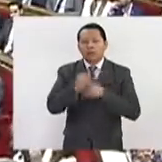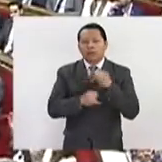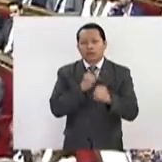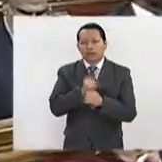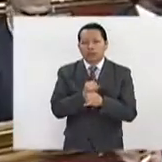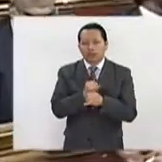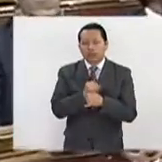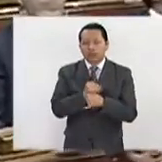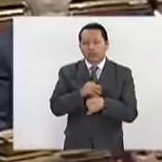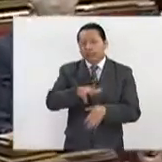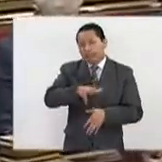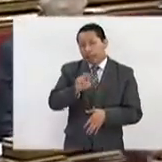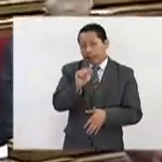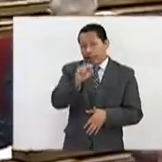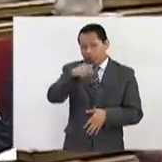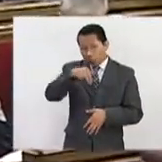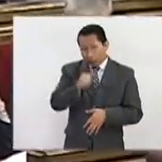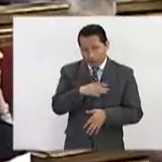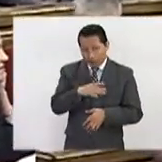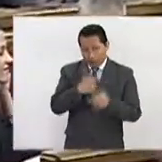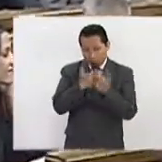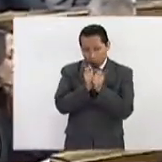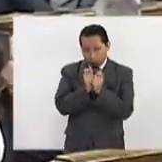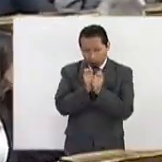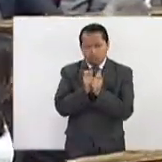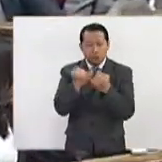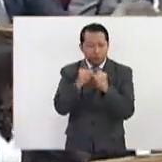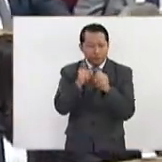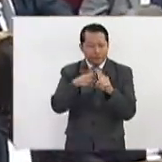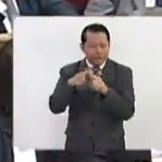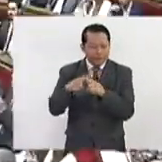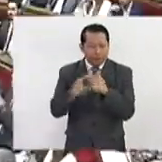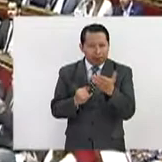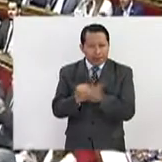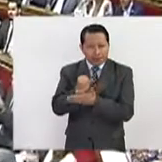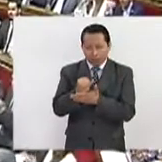internacionales, en Cataluña, los partidos independentistas decidieron ir